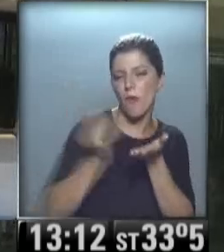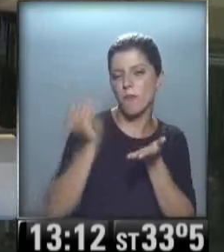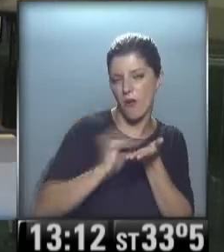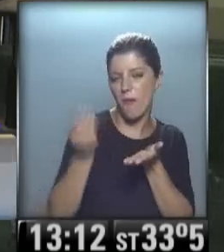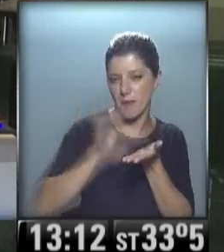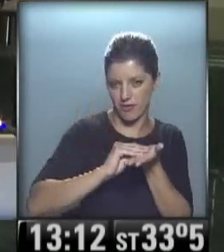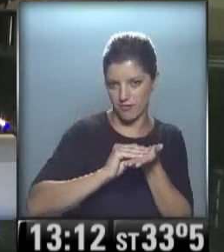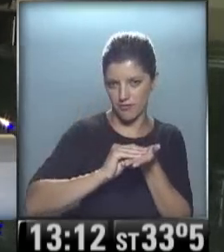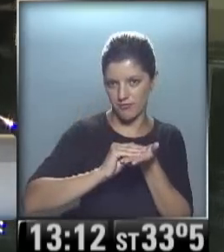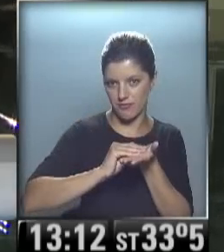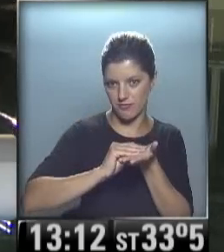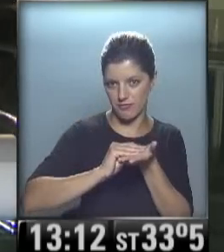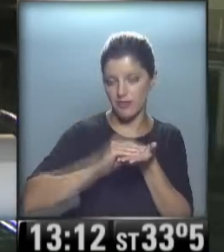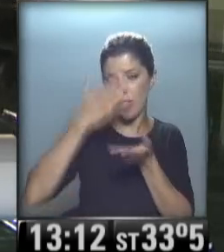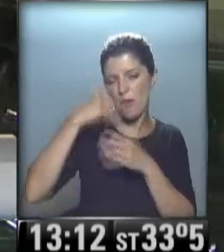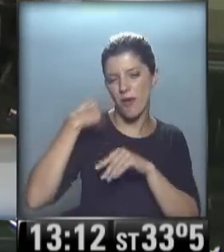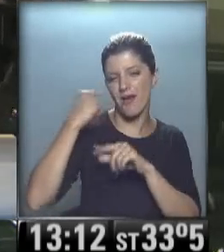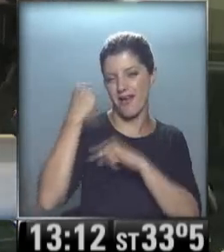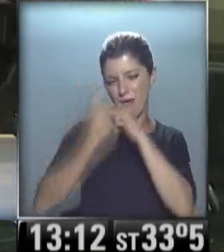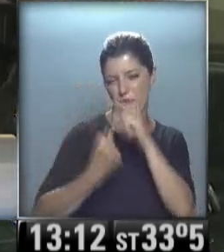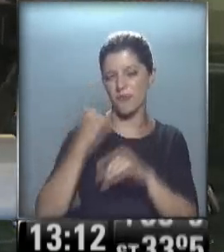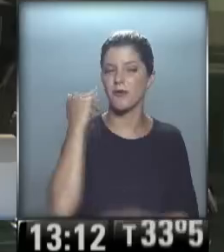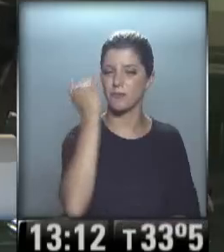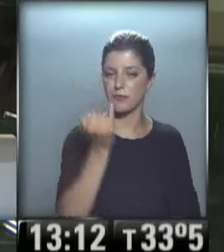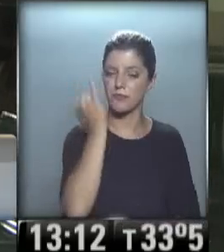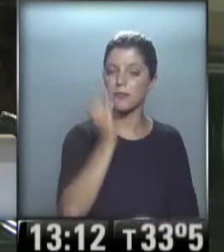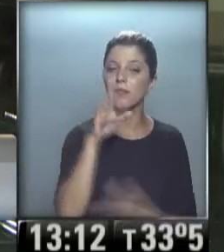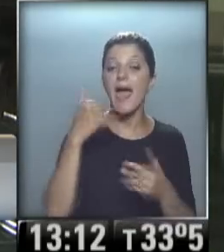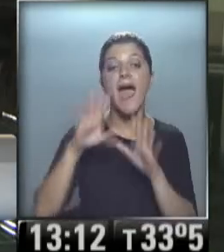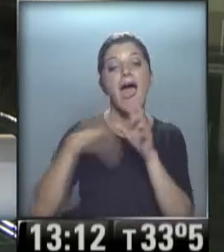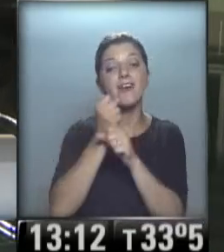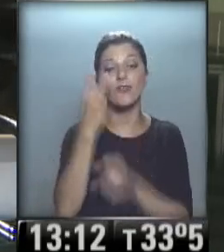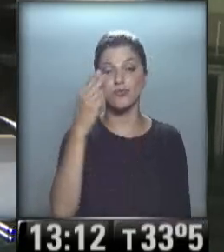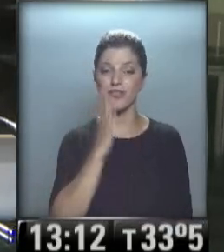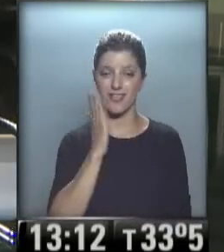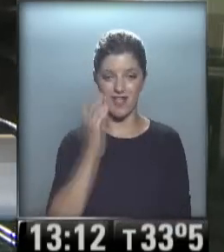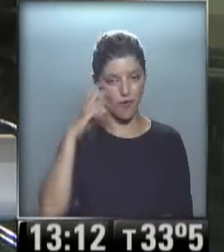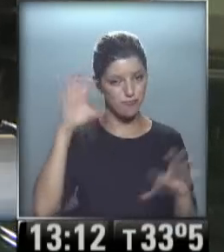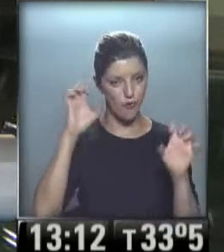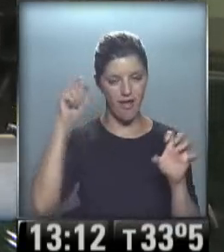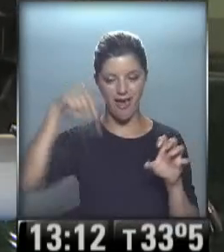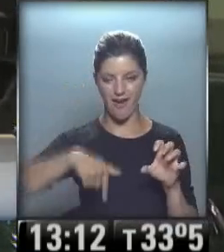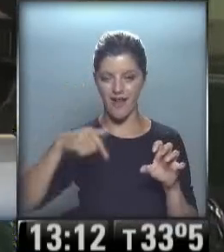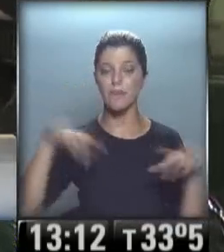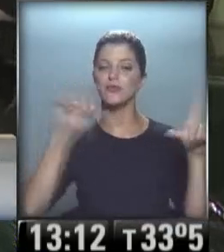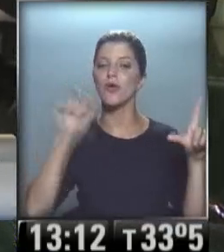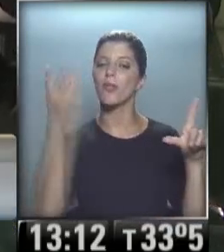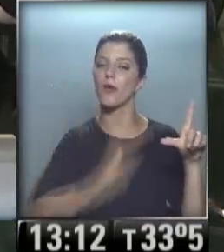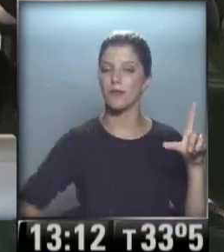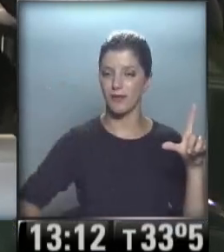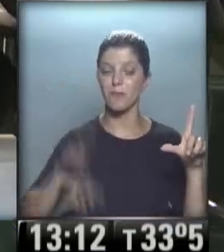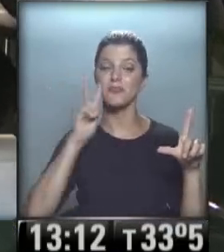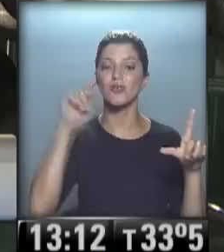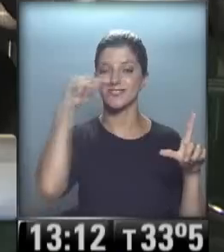tratando de contestar a medida que vaya avanzando el programa hasta las 2 de la tarde recuerden estamos aquí por la televisión pública con visión 7 internacional